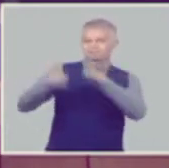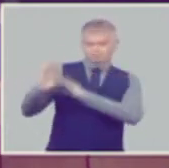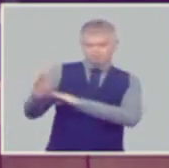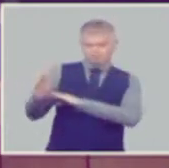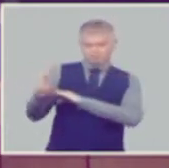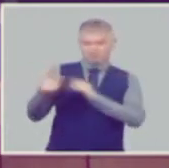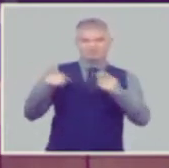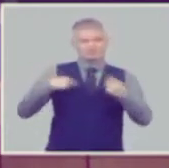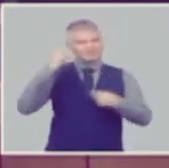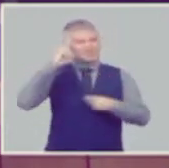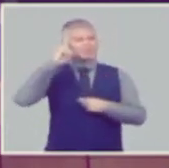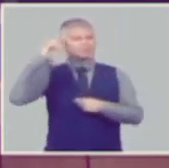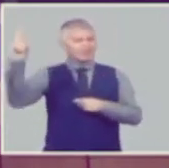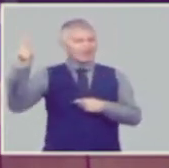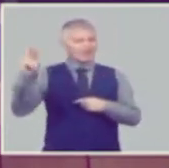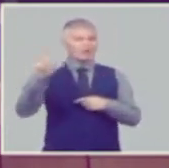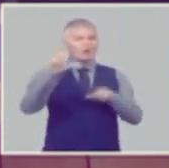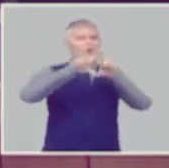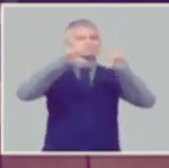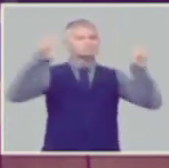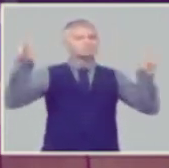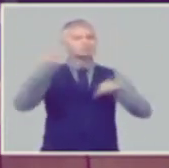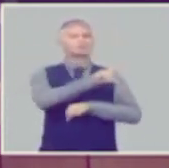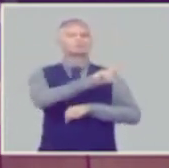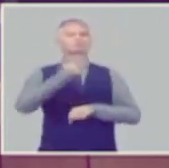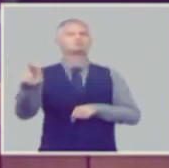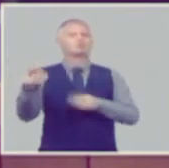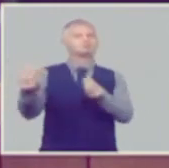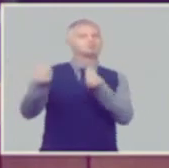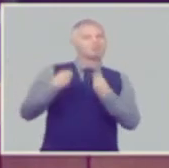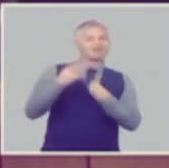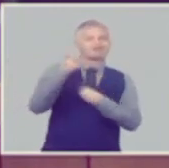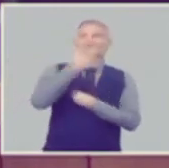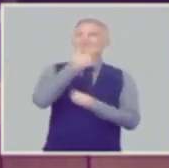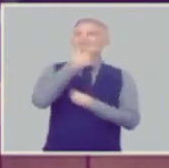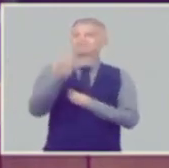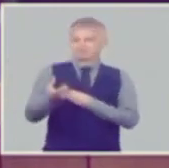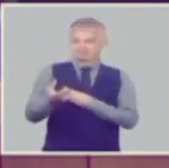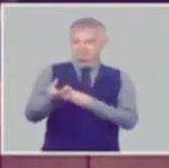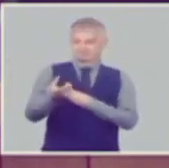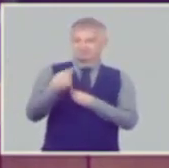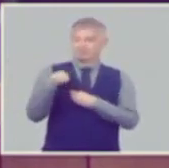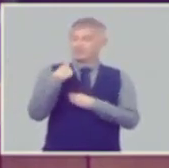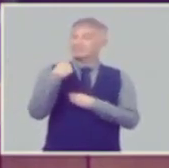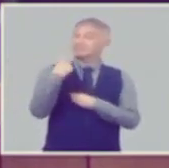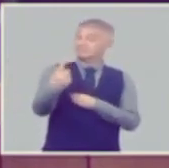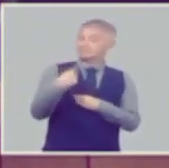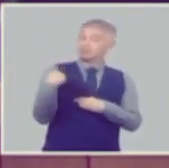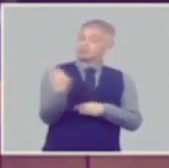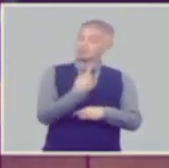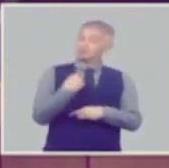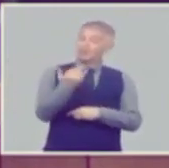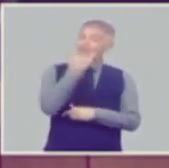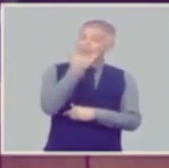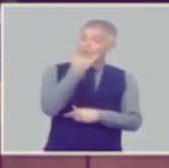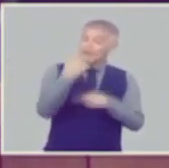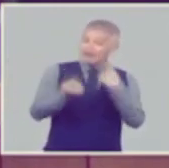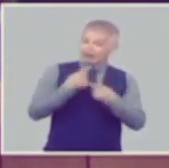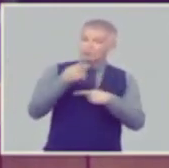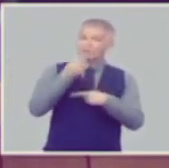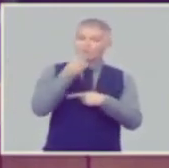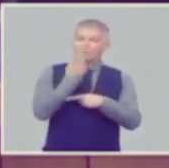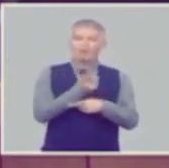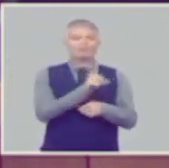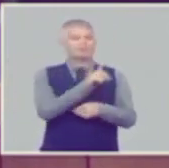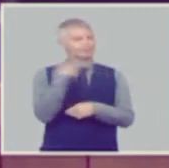vez el concepto de revolución que nos legó Fidel, así como su advertencia de que solo nuestros errores podrían llevar a la